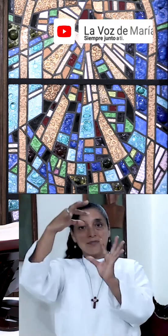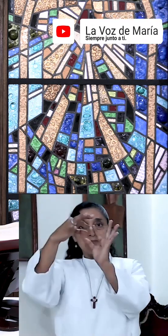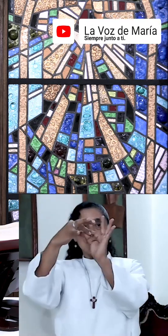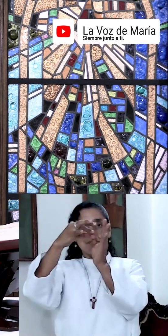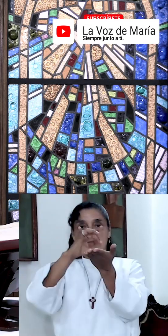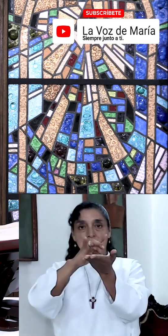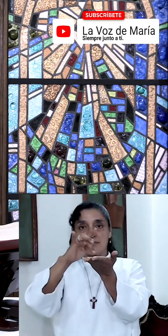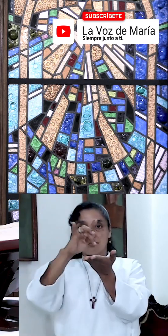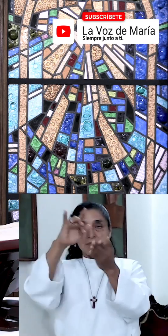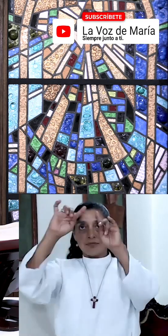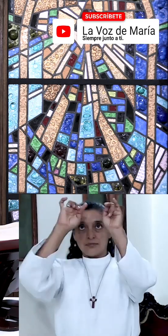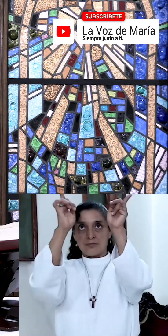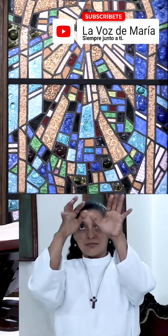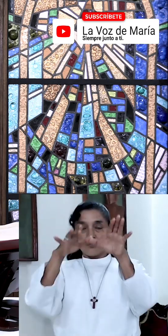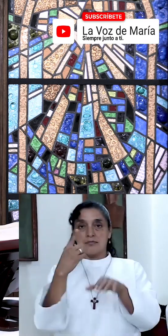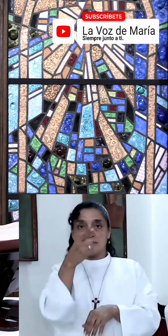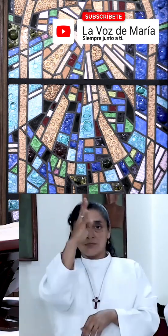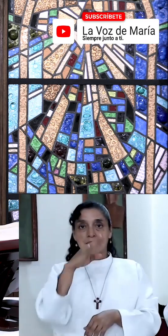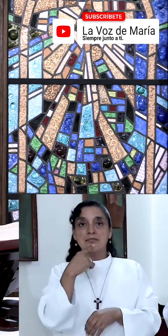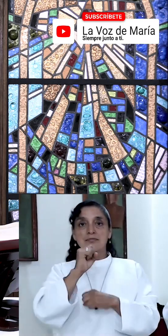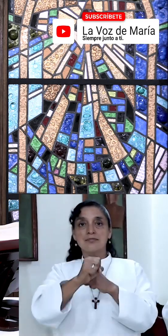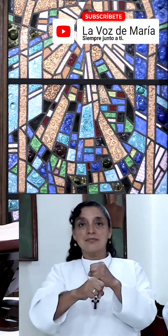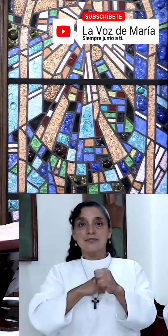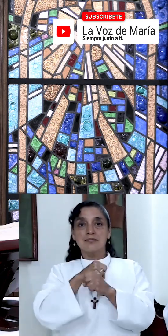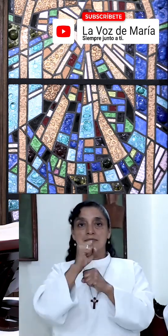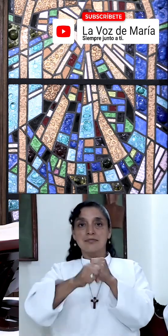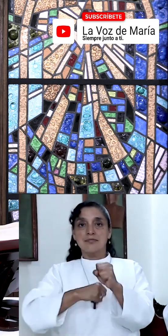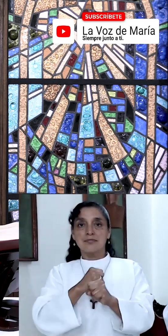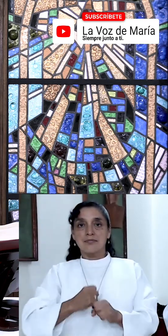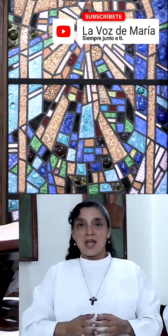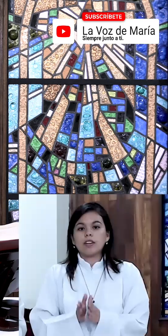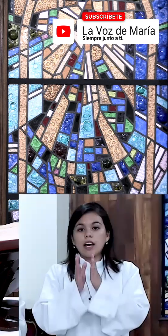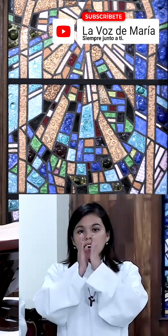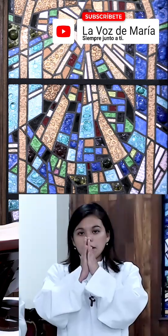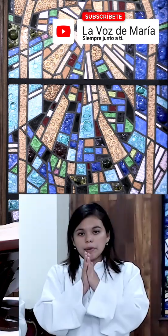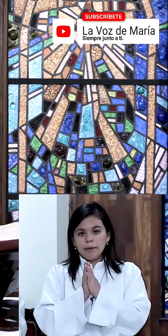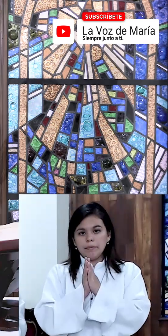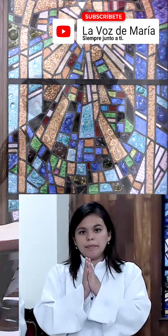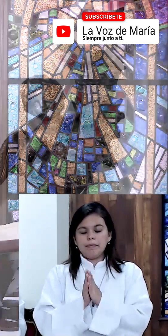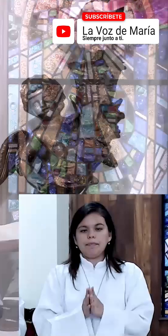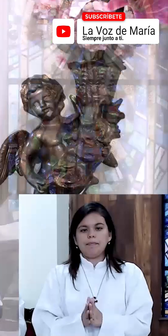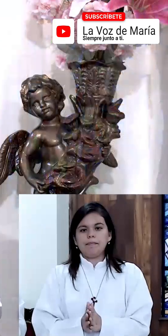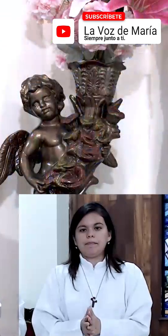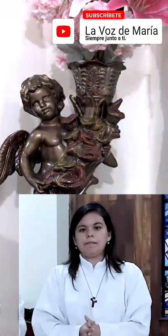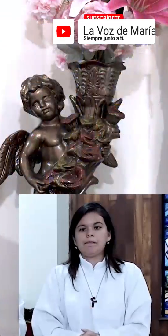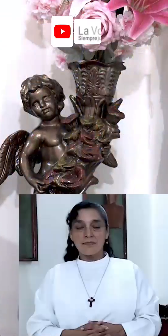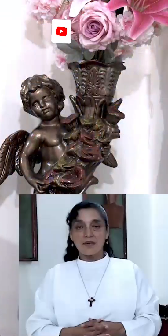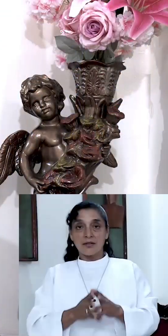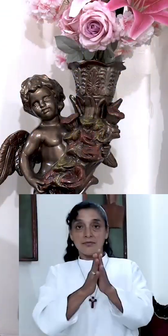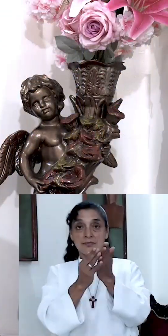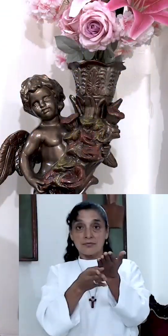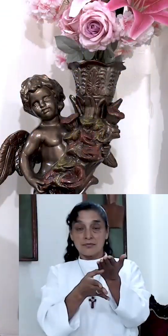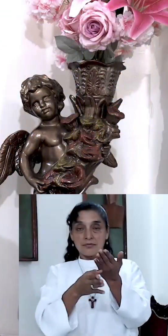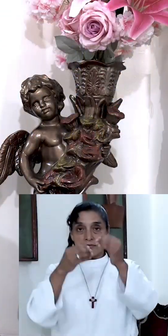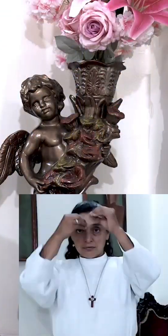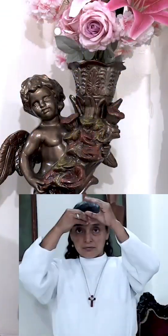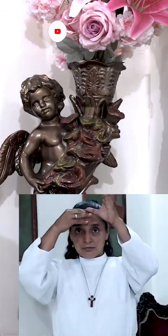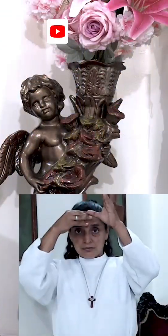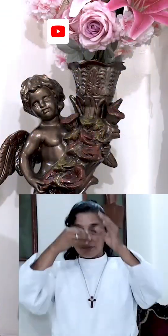en unidad del Espíritu Santo y es Dios, por los siglos de los siglos. Amén. Del Libro de la